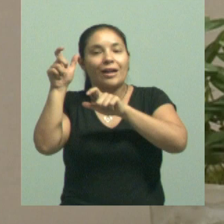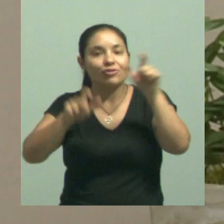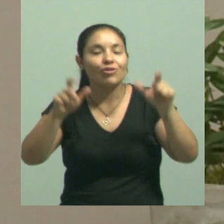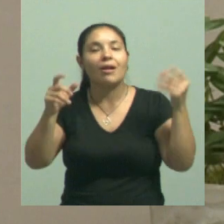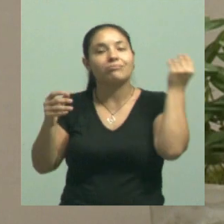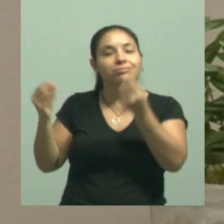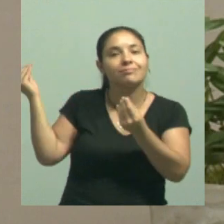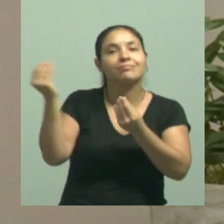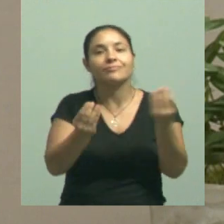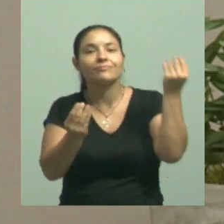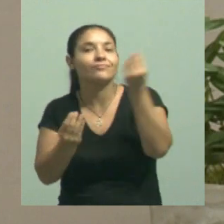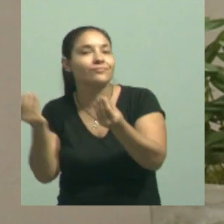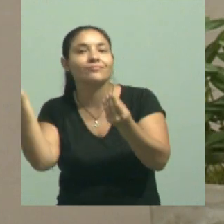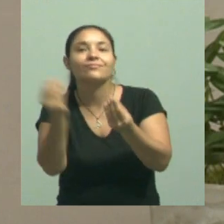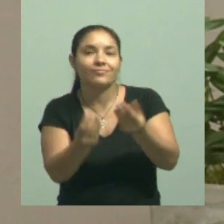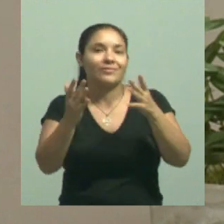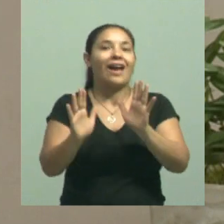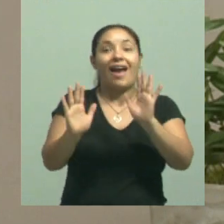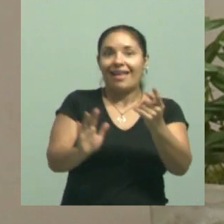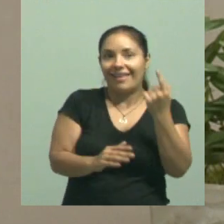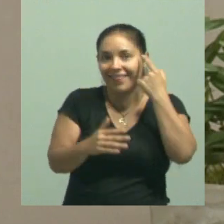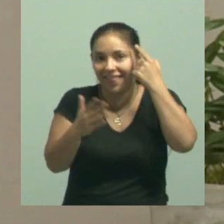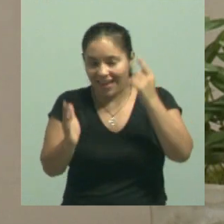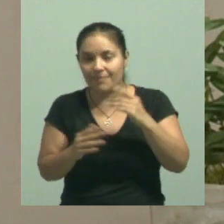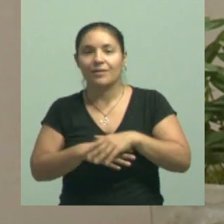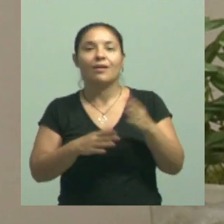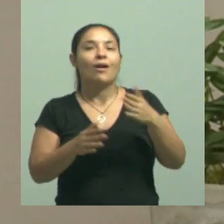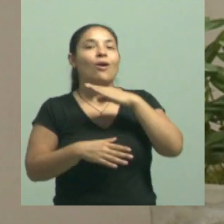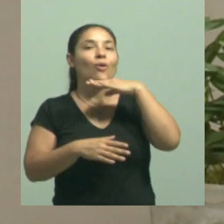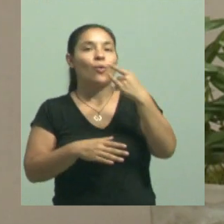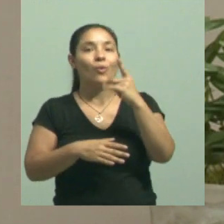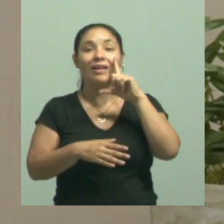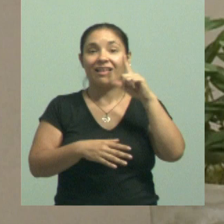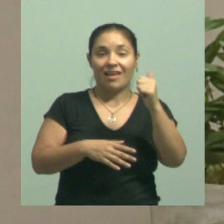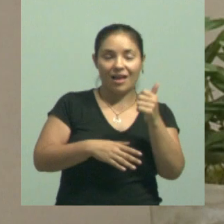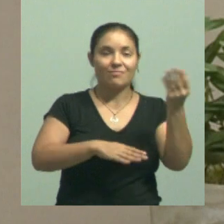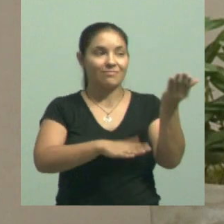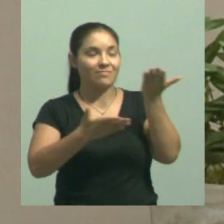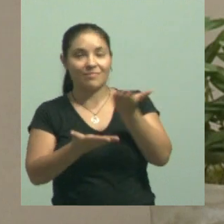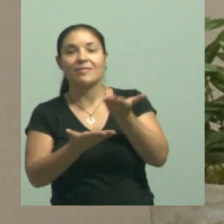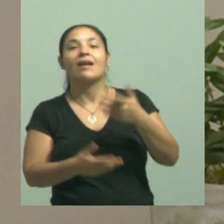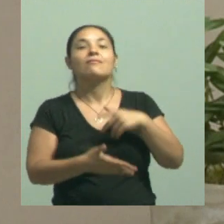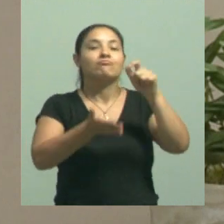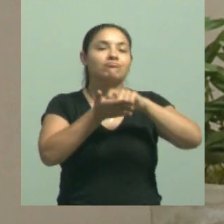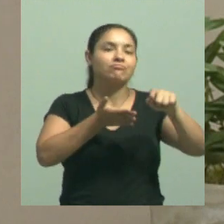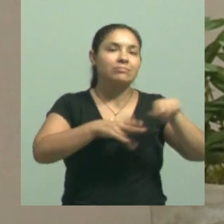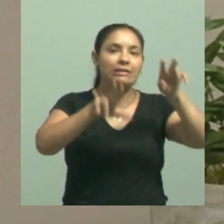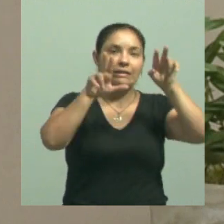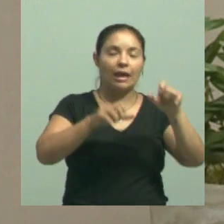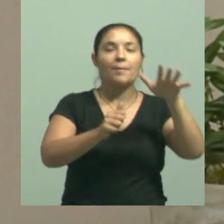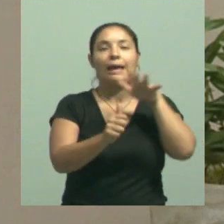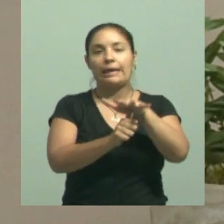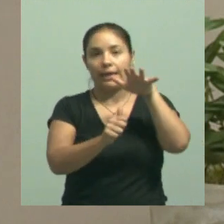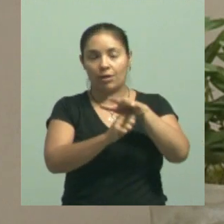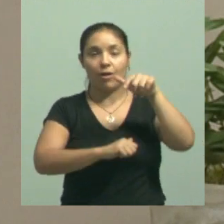es la idea. Sí, lo vamos a decir así. Tenemos a Julia López, que es editora de género de Unidiversidad, con nosotros aquí en A Puntos hoy